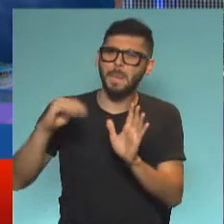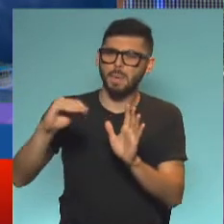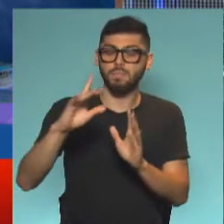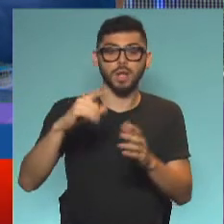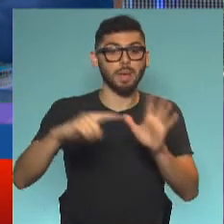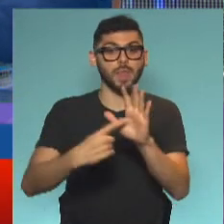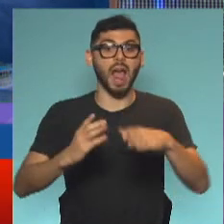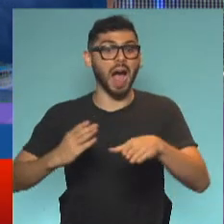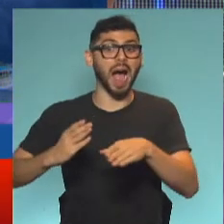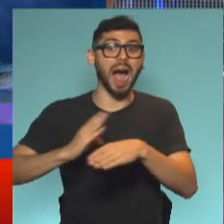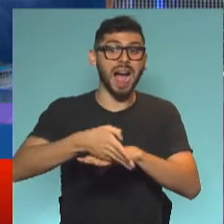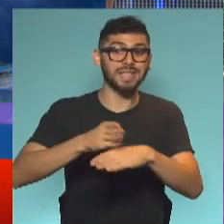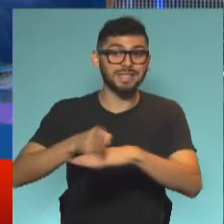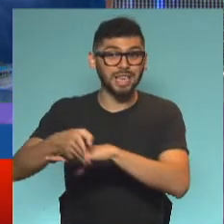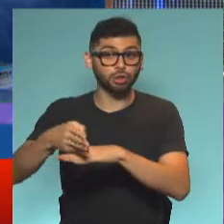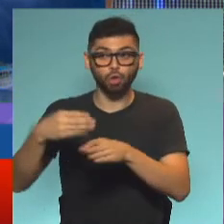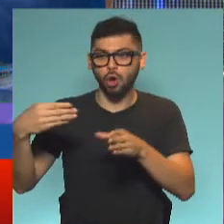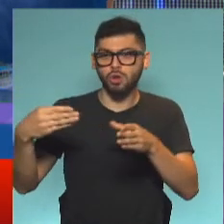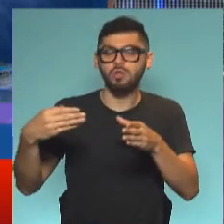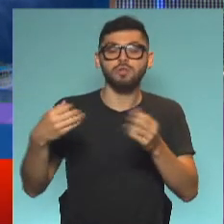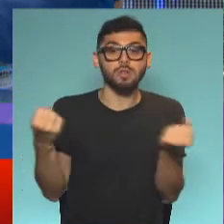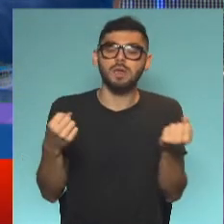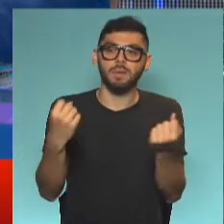cerrados, los accesos estarán abiertos, tendrá muchísima seguridad, hay